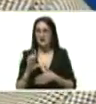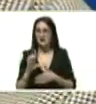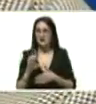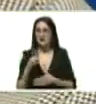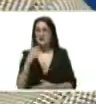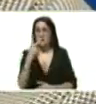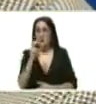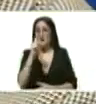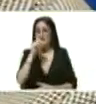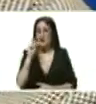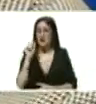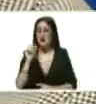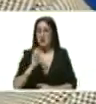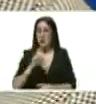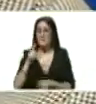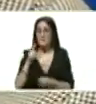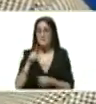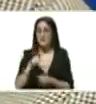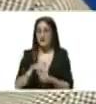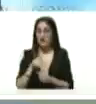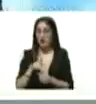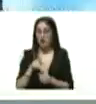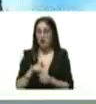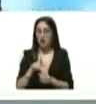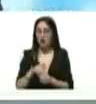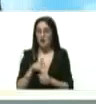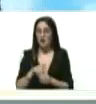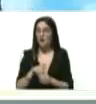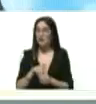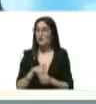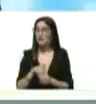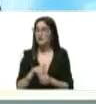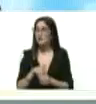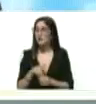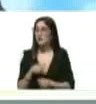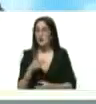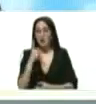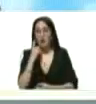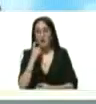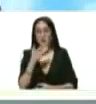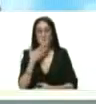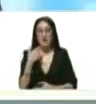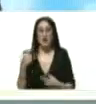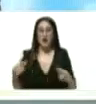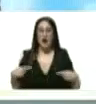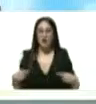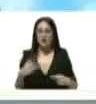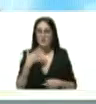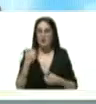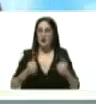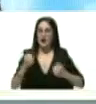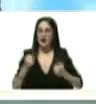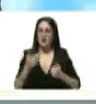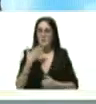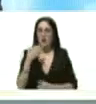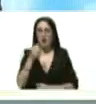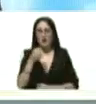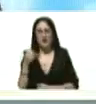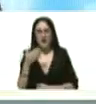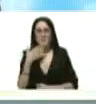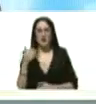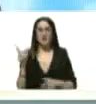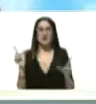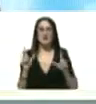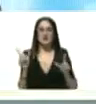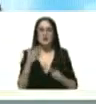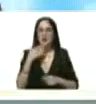120 años de petróleo. Y nos acostumbramos a tener los mejores cauchos, los mejores carros, las mejores neveras, los mejores televisores, los